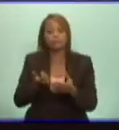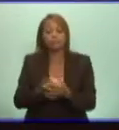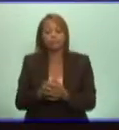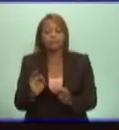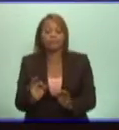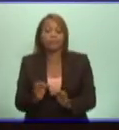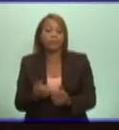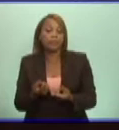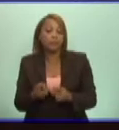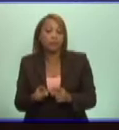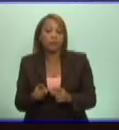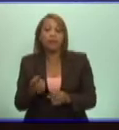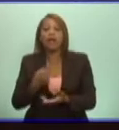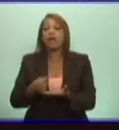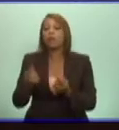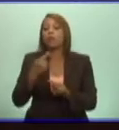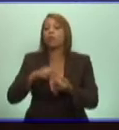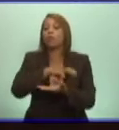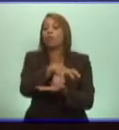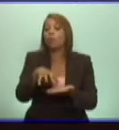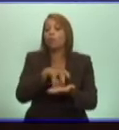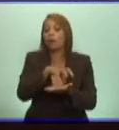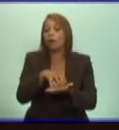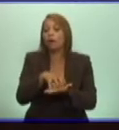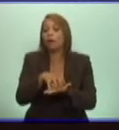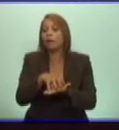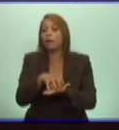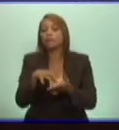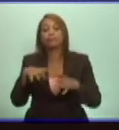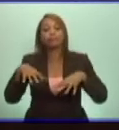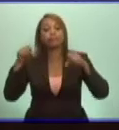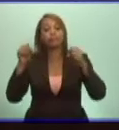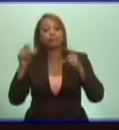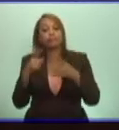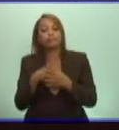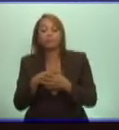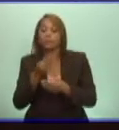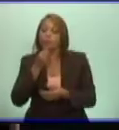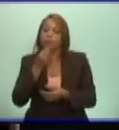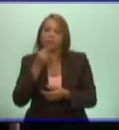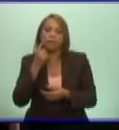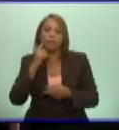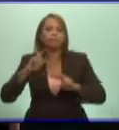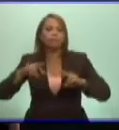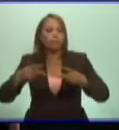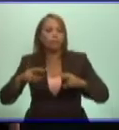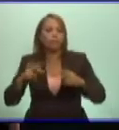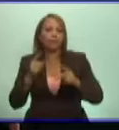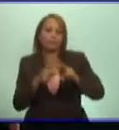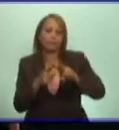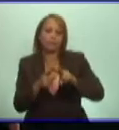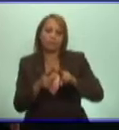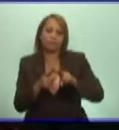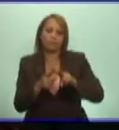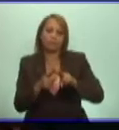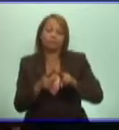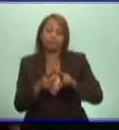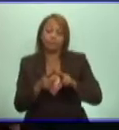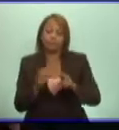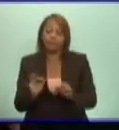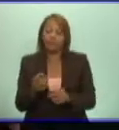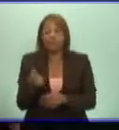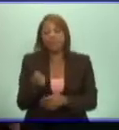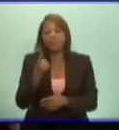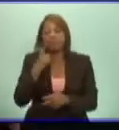que es porque en una zona X no haya existido el fluido eléctrico, no puede haber una retransmisión de manera integral de la